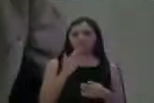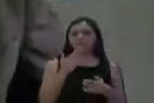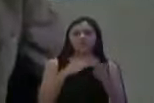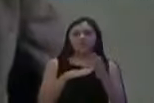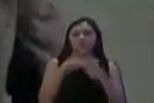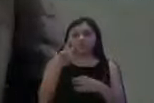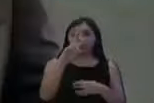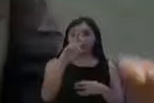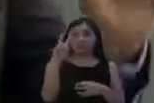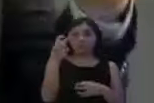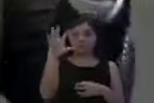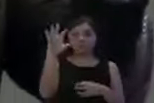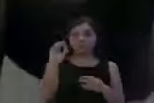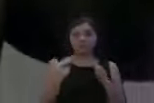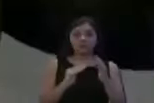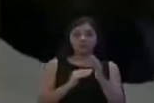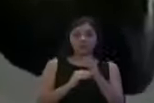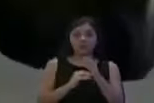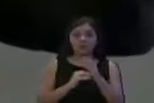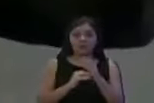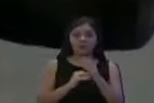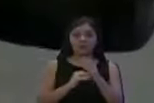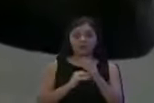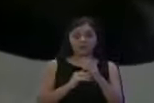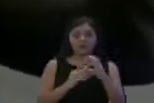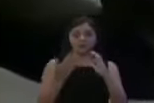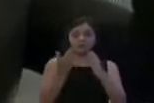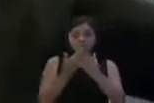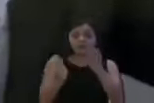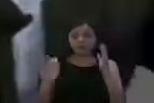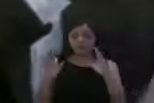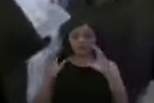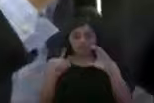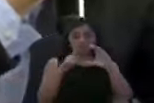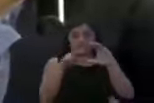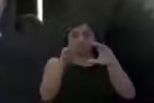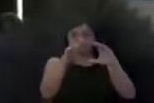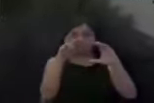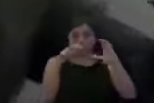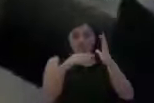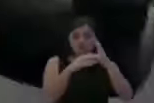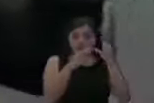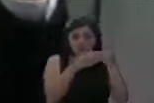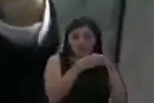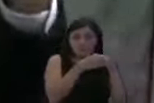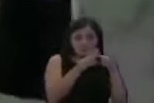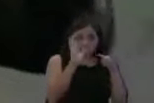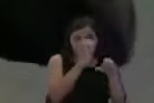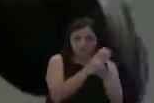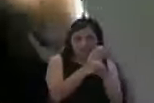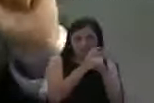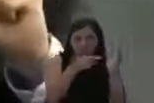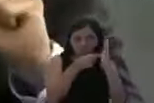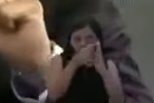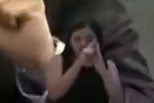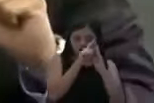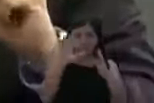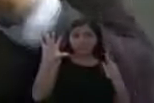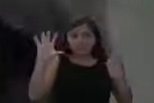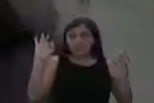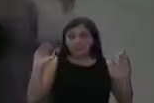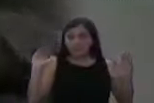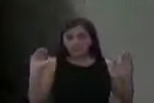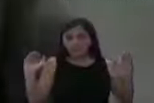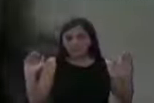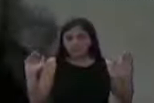50,000 no esa se calcula ganancia extraordinaria la diferencia entre 250,000 y los 216,000 es